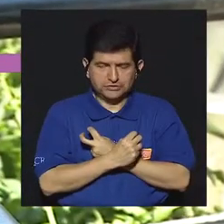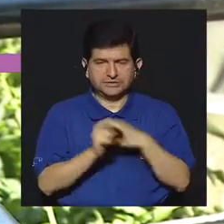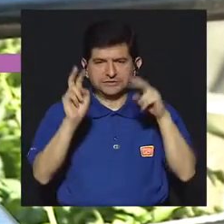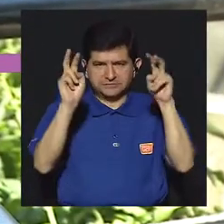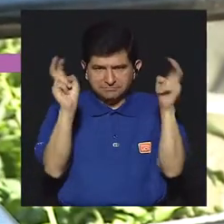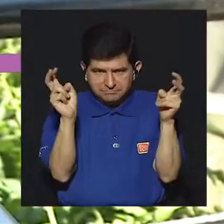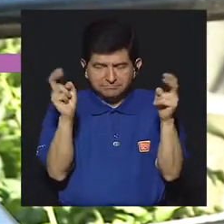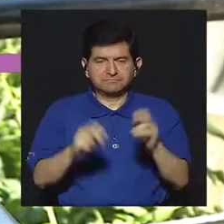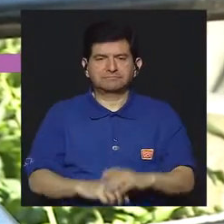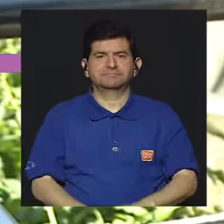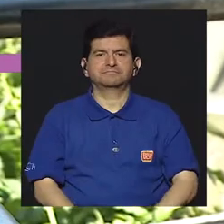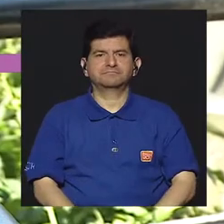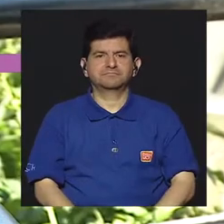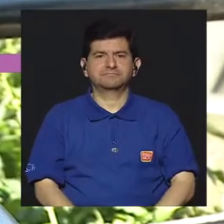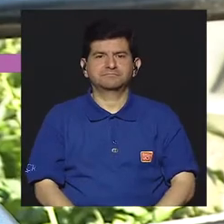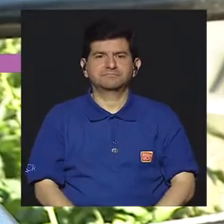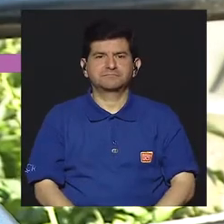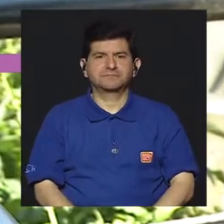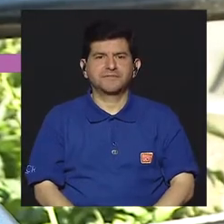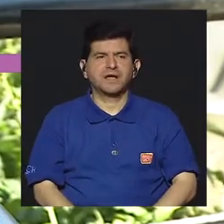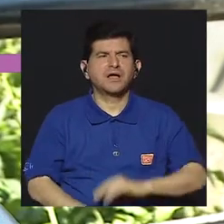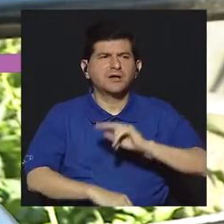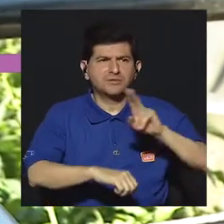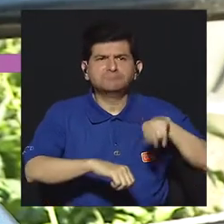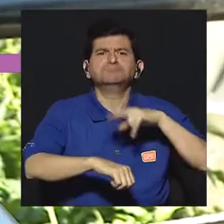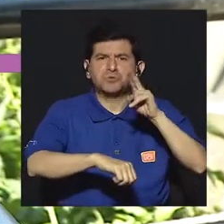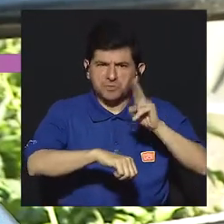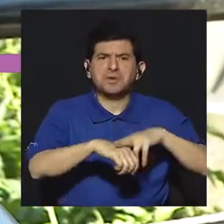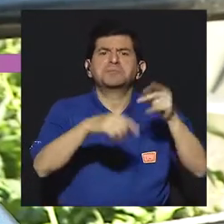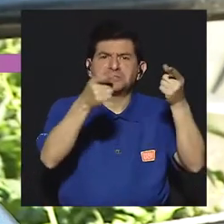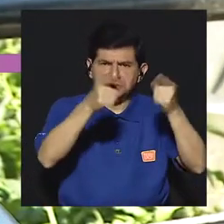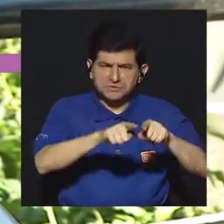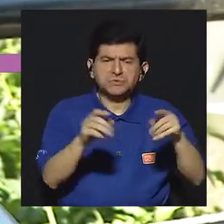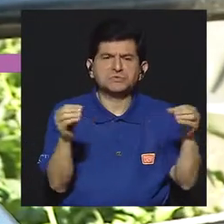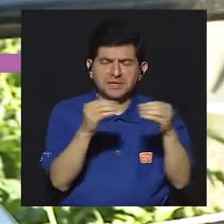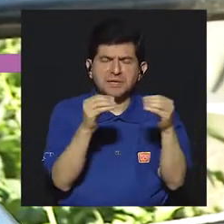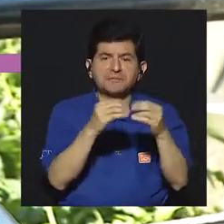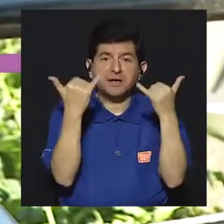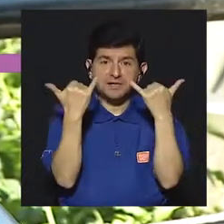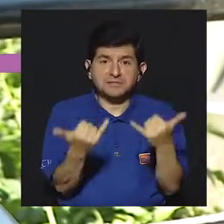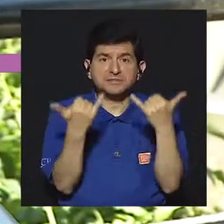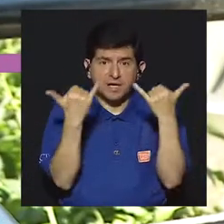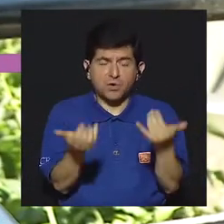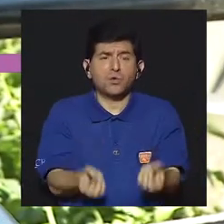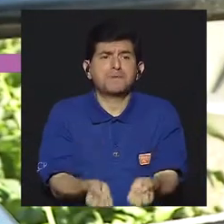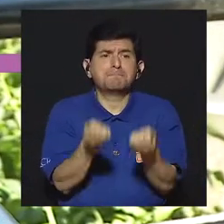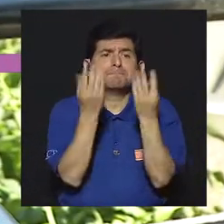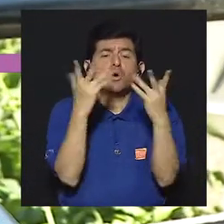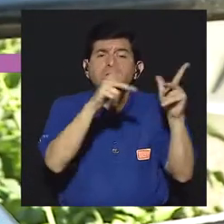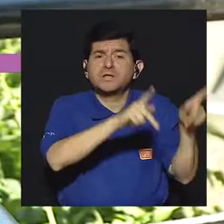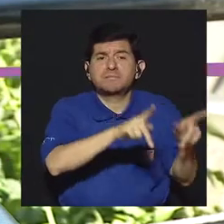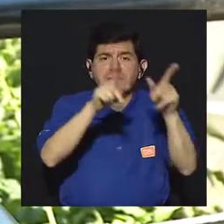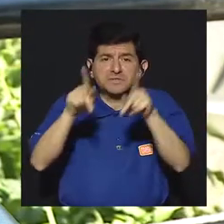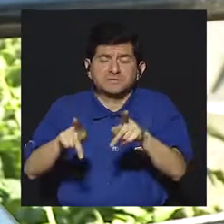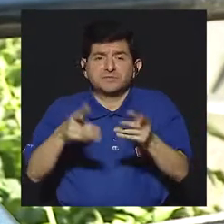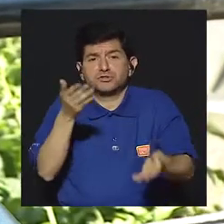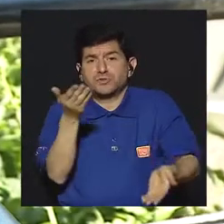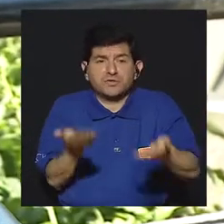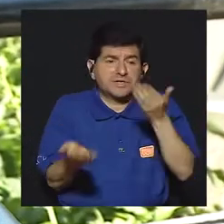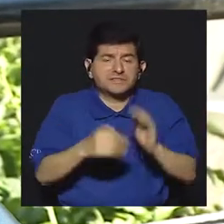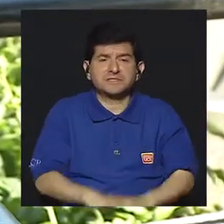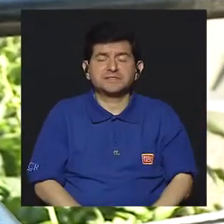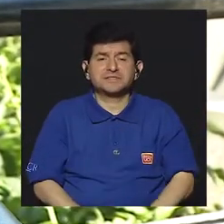llamamos es más frecuente de lo que creemos, ¿verdad? Mucho más hoy en día que hay muchísimas personas que